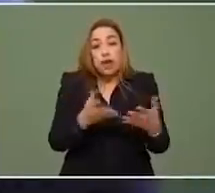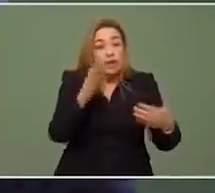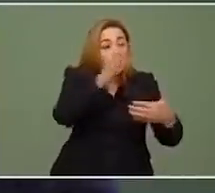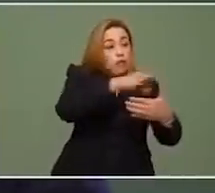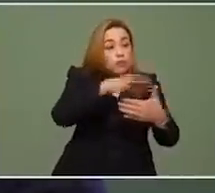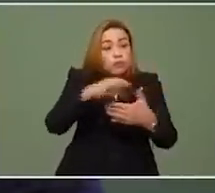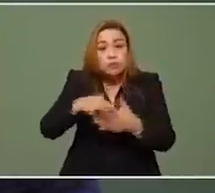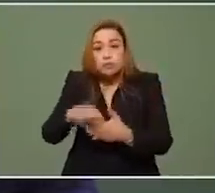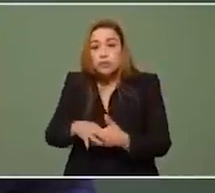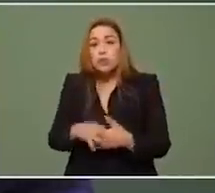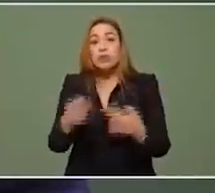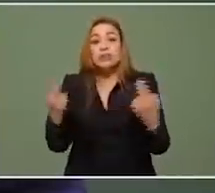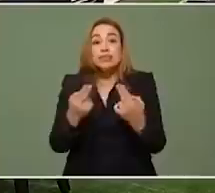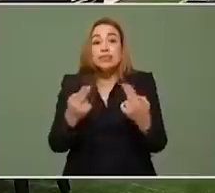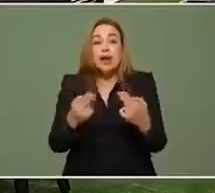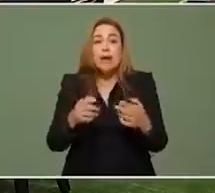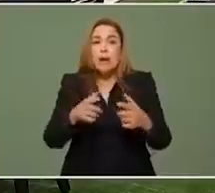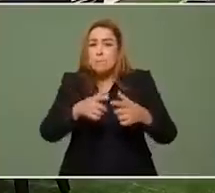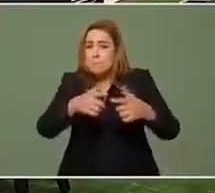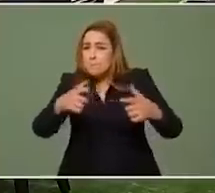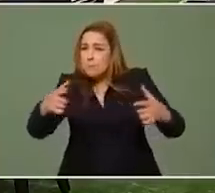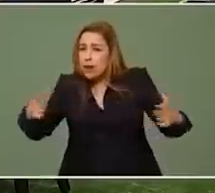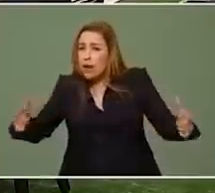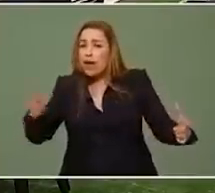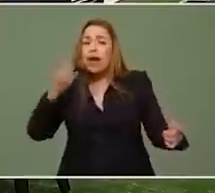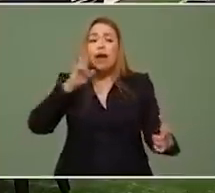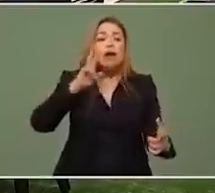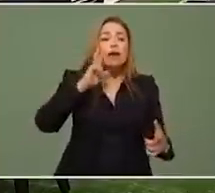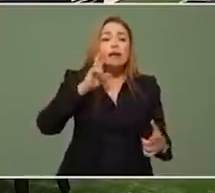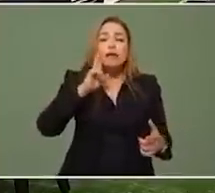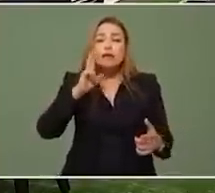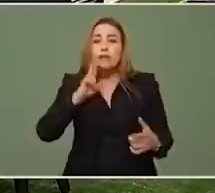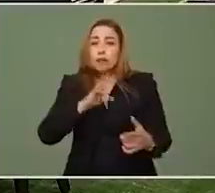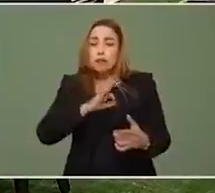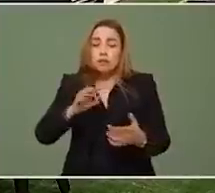calificada no mayoría simple